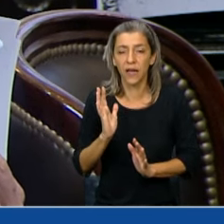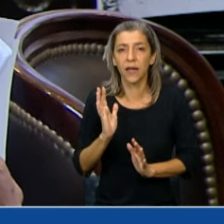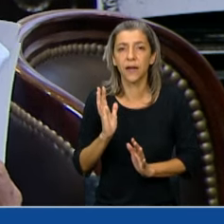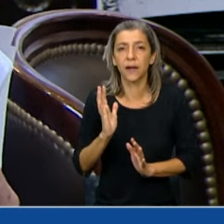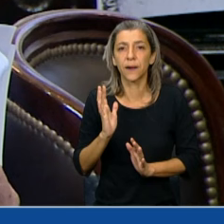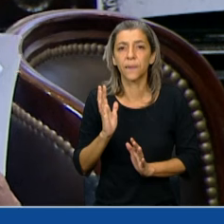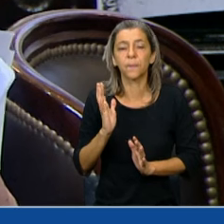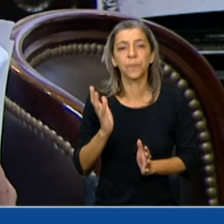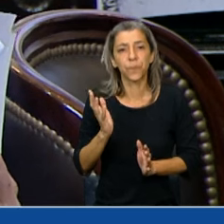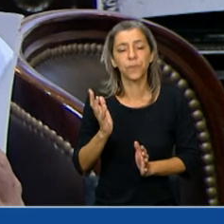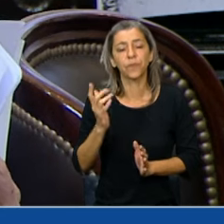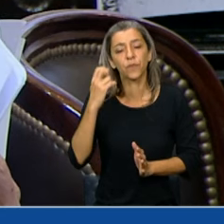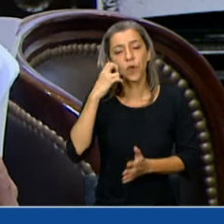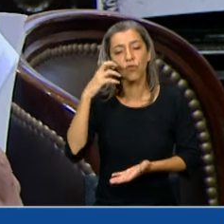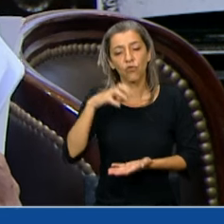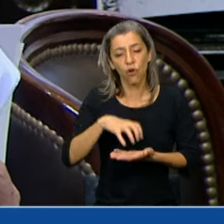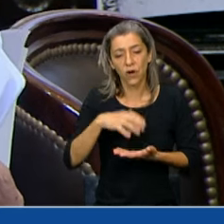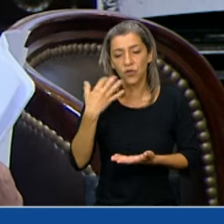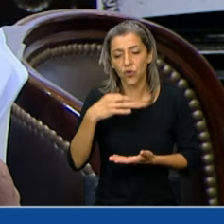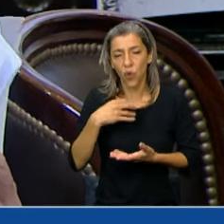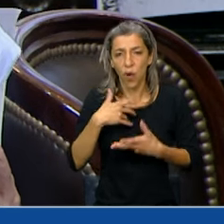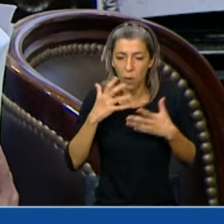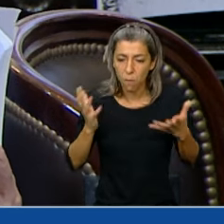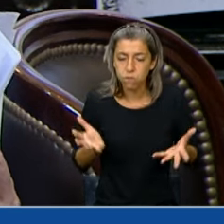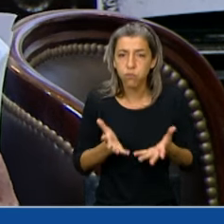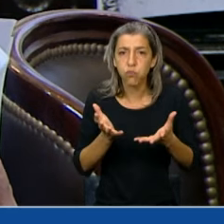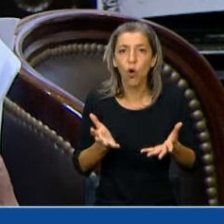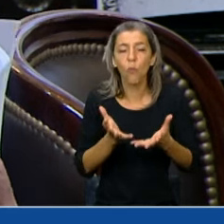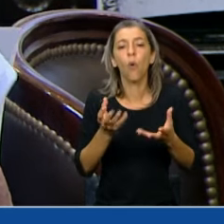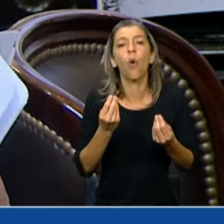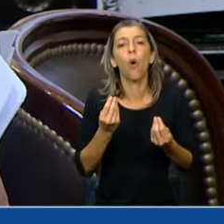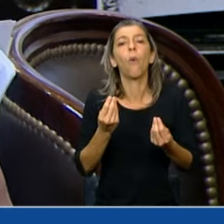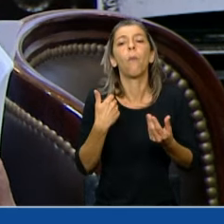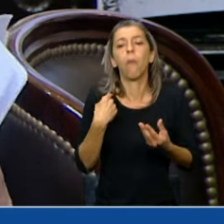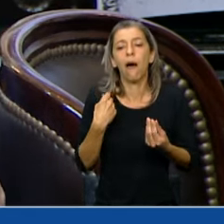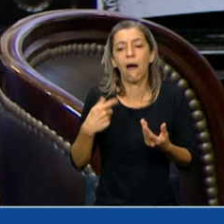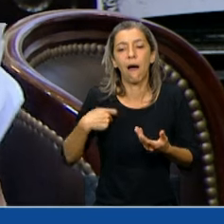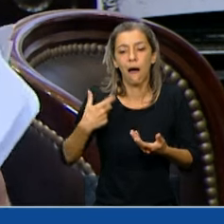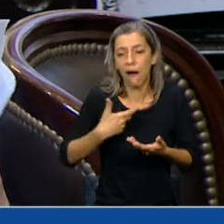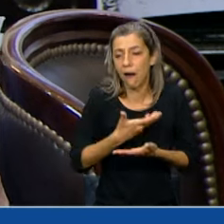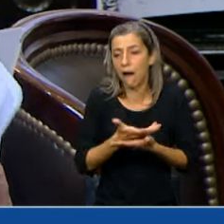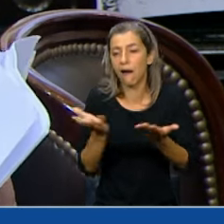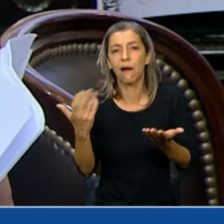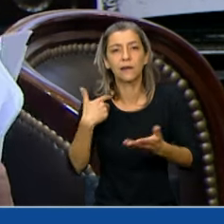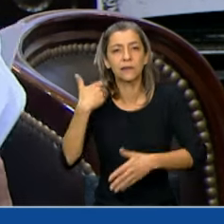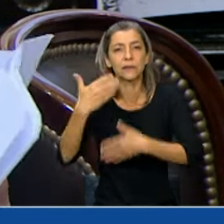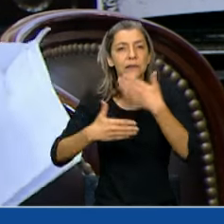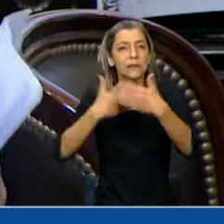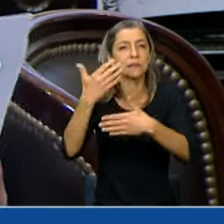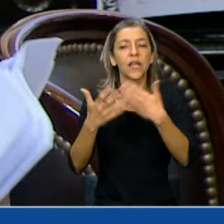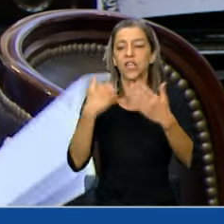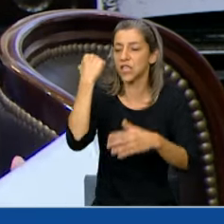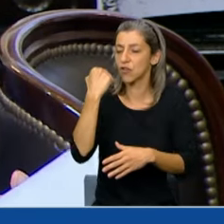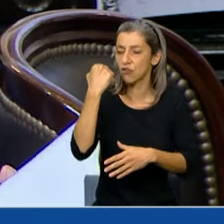que lo conducente al desarrollo humano y al Progreso económico